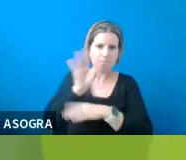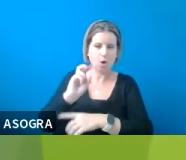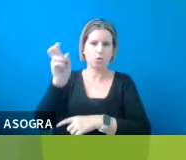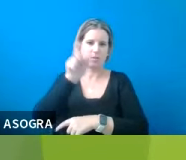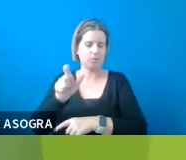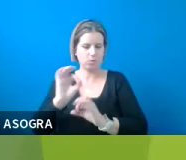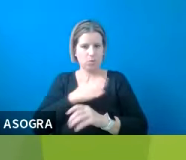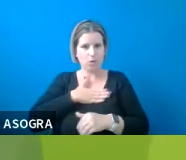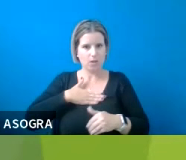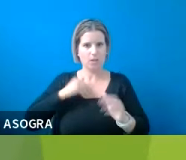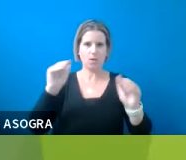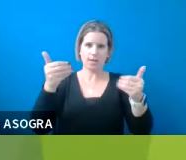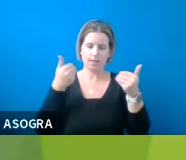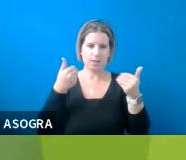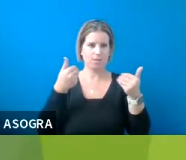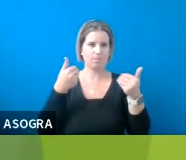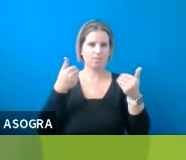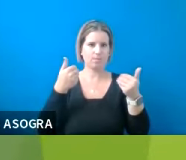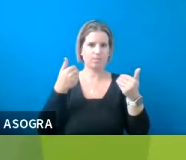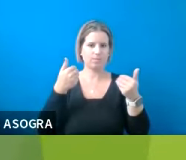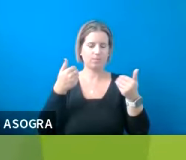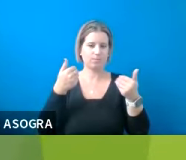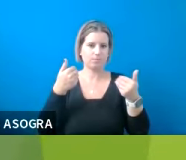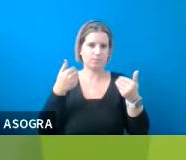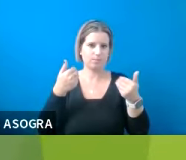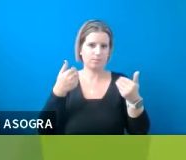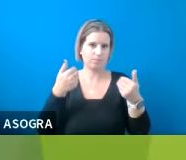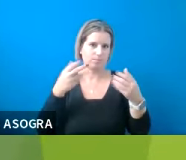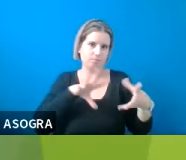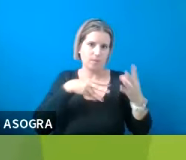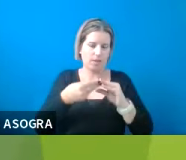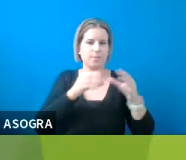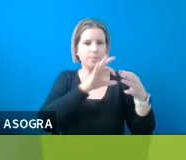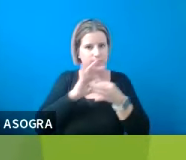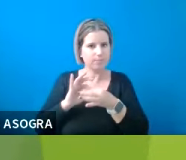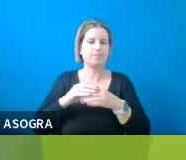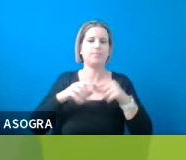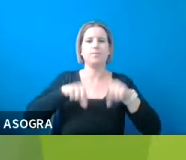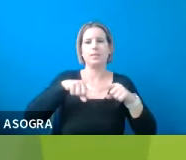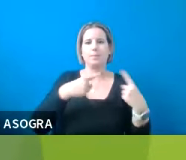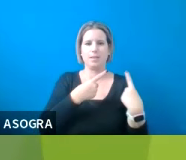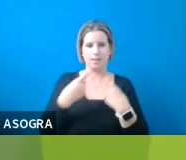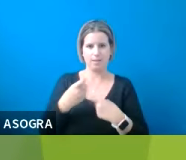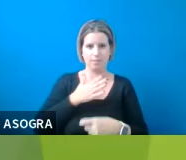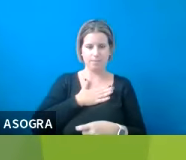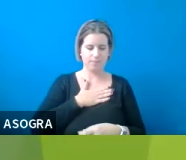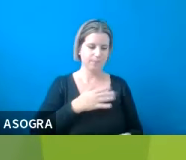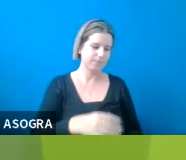sino que me den un trato adecuado a mis necesidades.